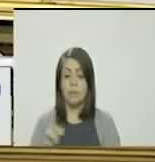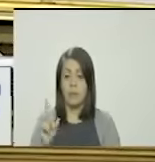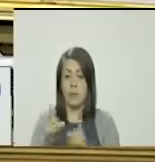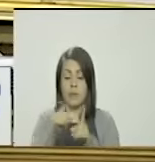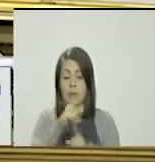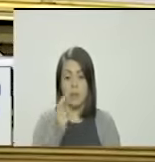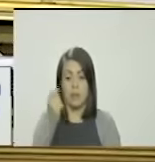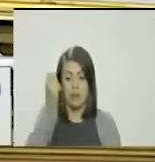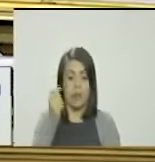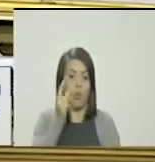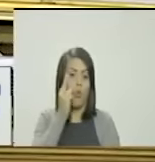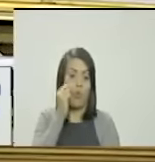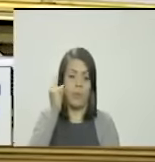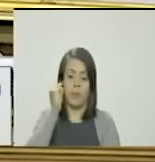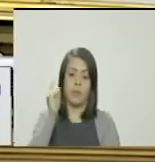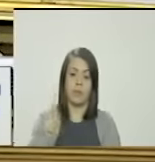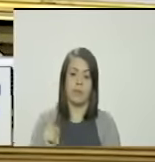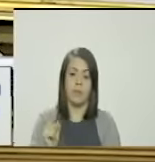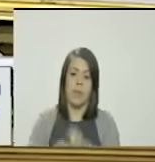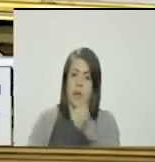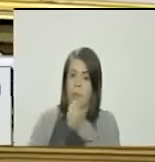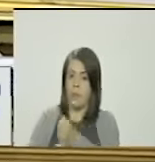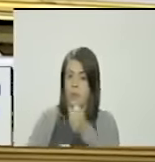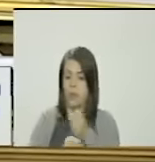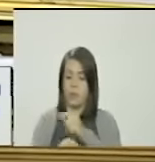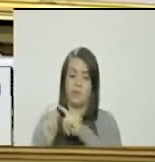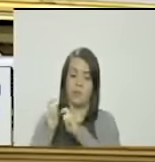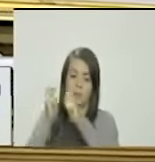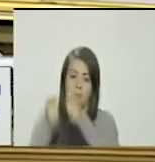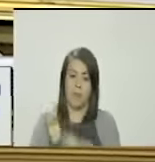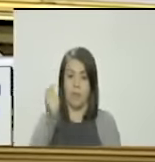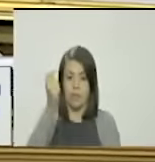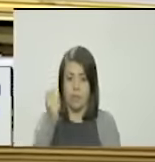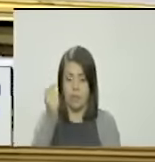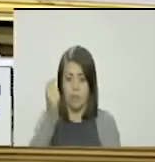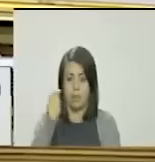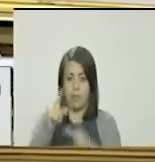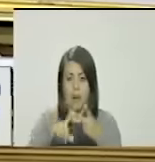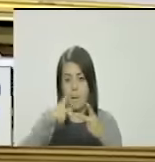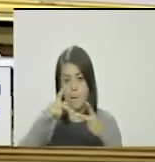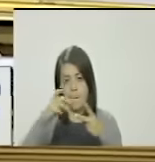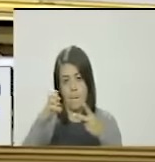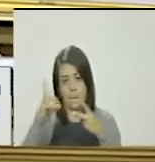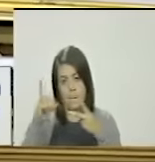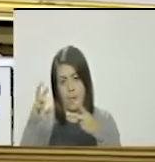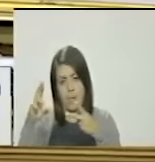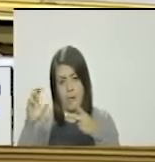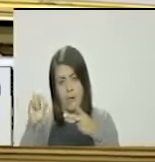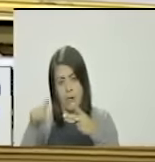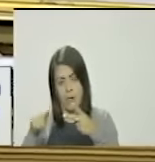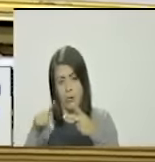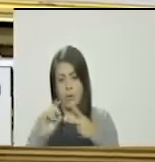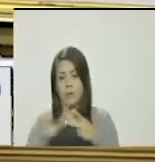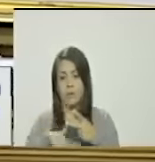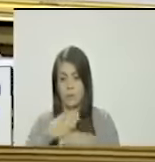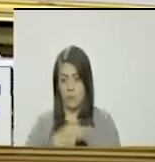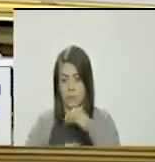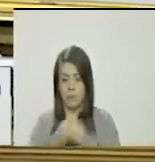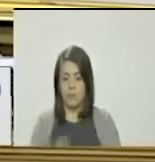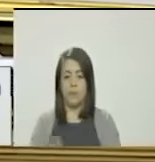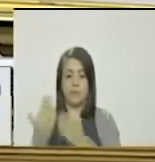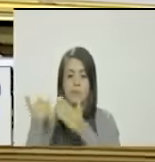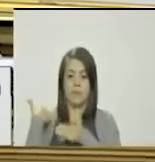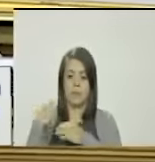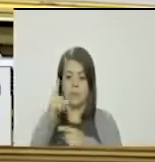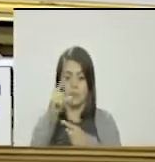Aquellas diputadas y diputados que estén a favor de la designación del diputado Pedro Infante Aparicio para que ejerza el